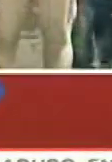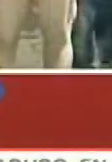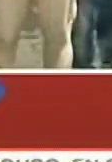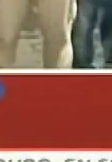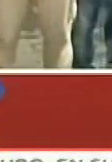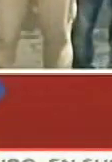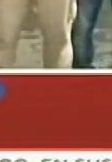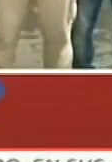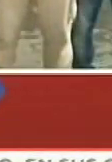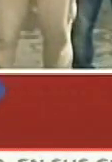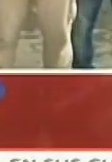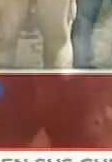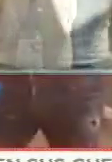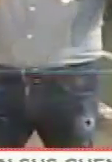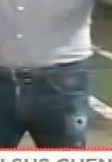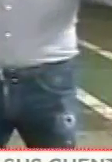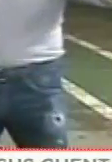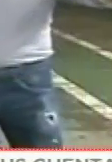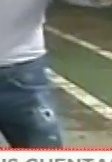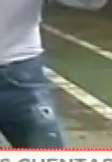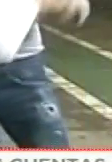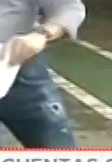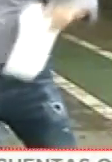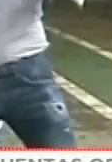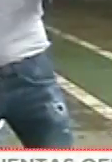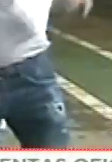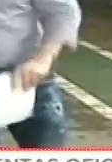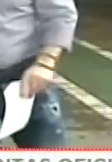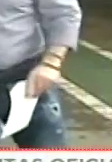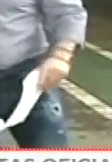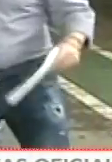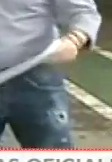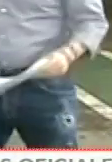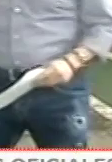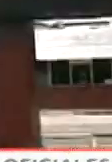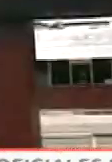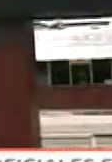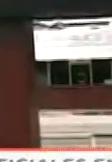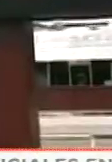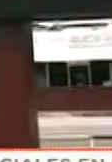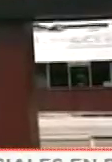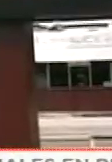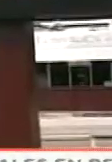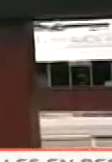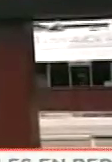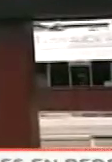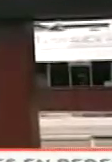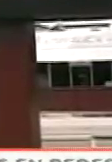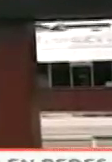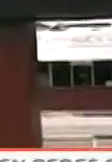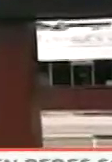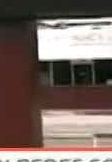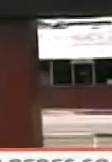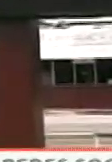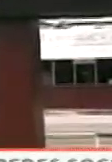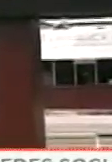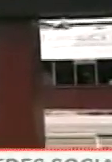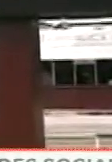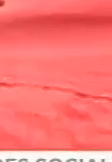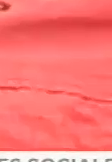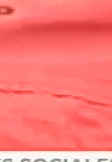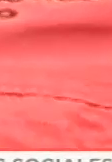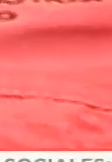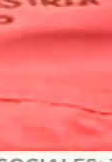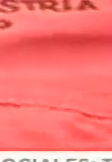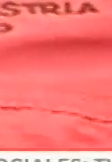Bueno, muchas gracias, presidente, y de estas tierras carabobeñas y libertarias, aquí estamos en la empresa Maribelca, aquí me